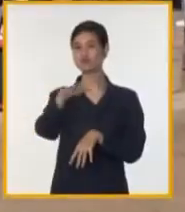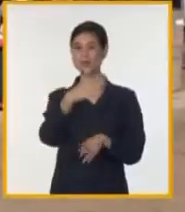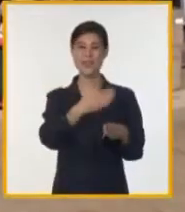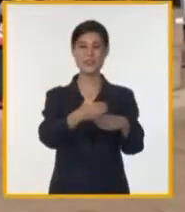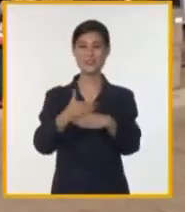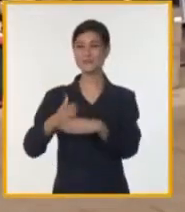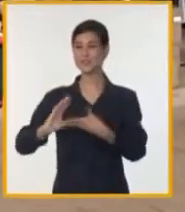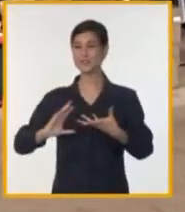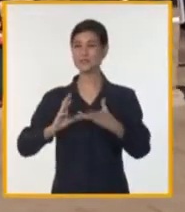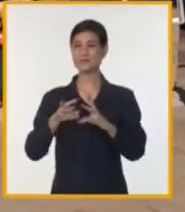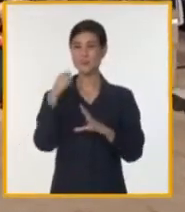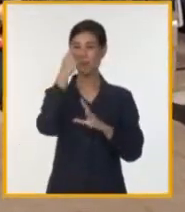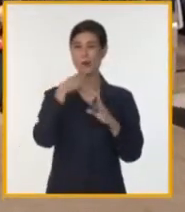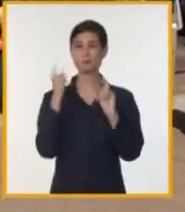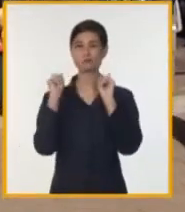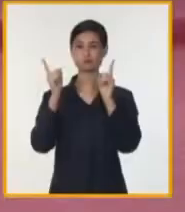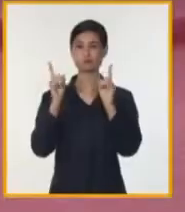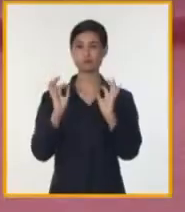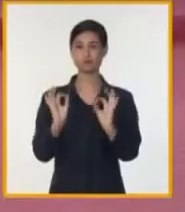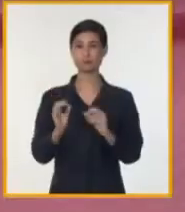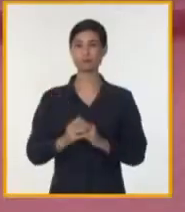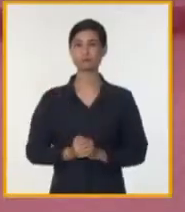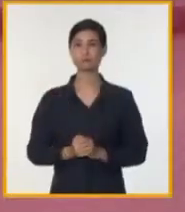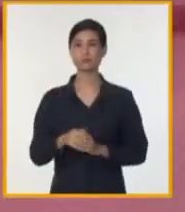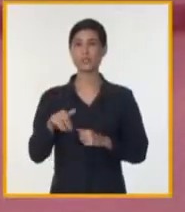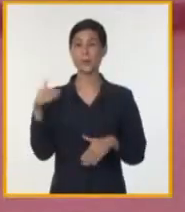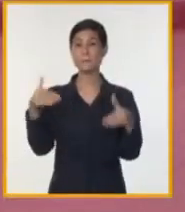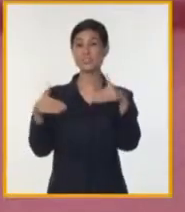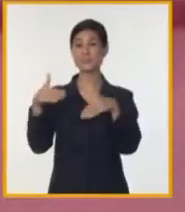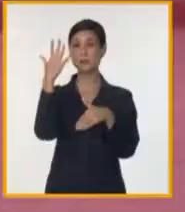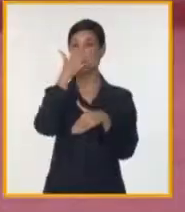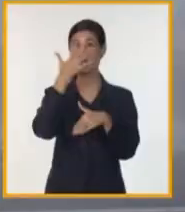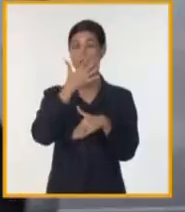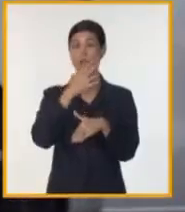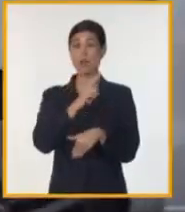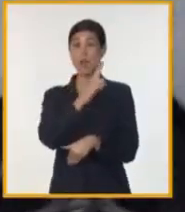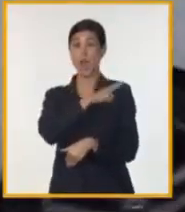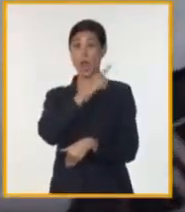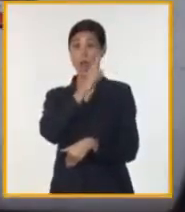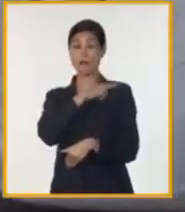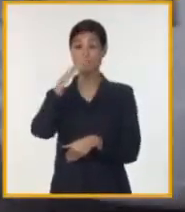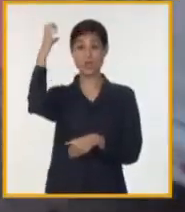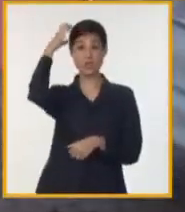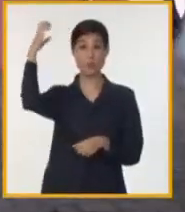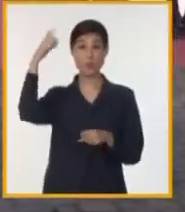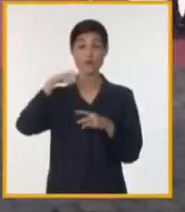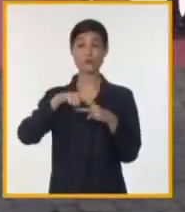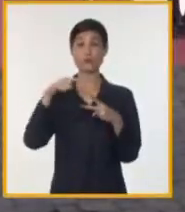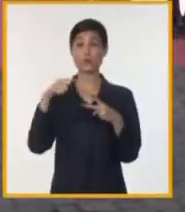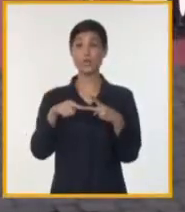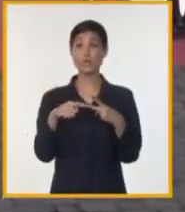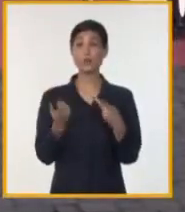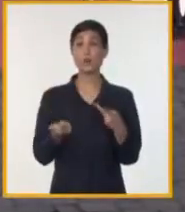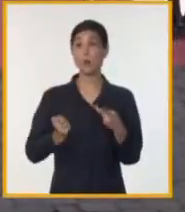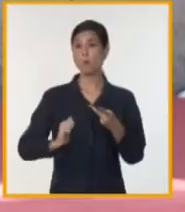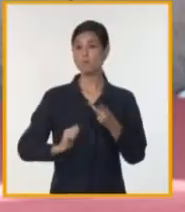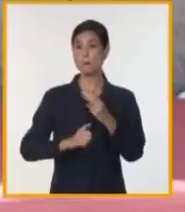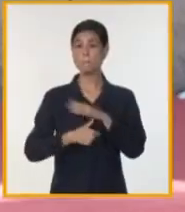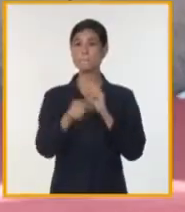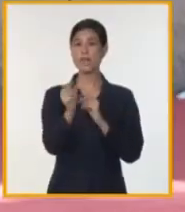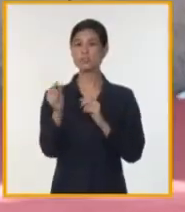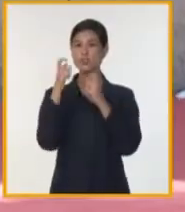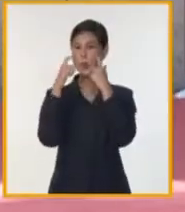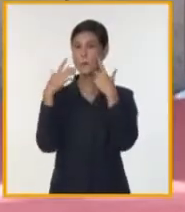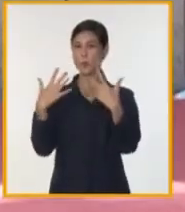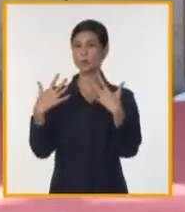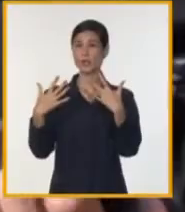orientaciones políticas. A la investidura asistieron monarcas, jefes de Estado y gobierno, en su mayoría de países del continente africano, y